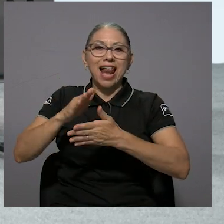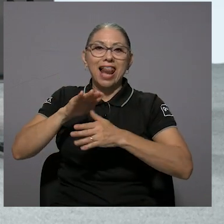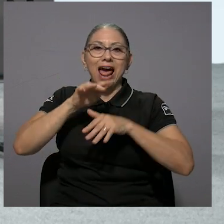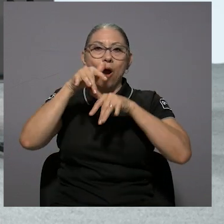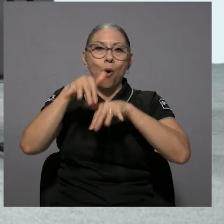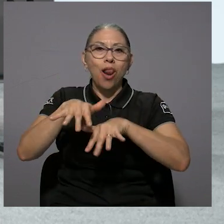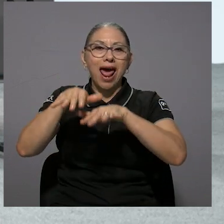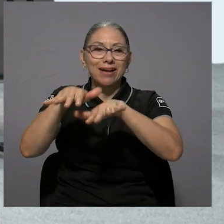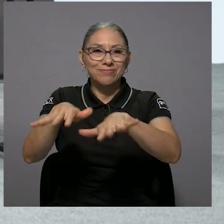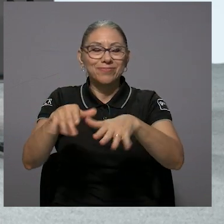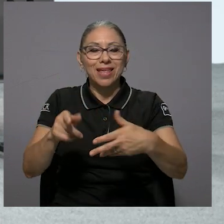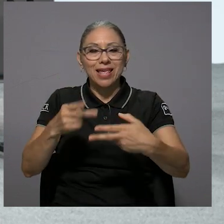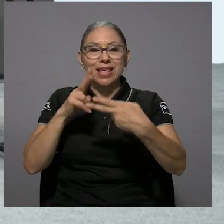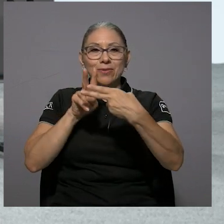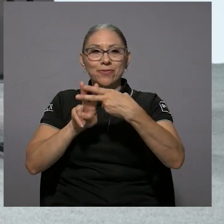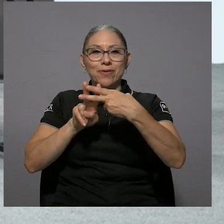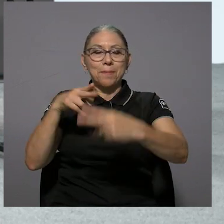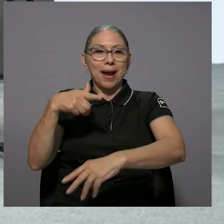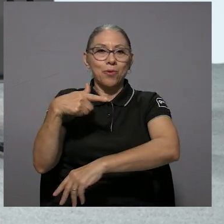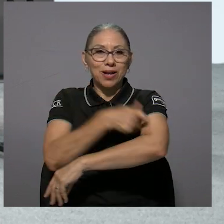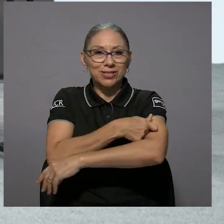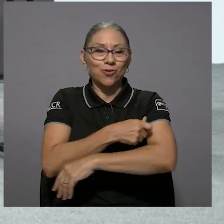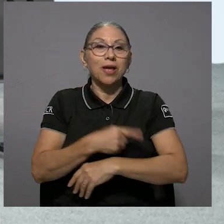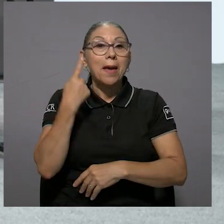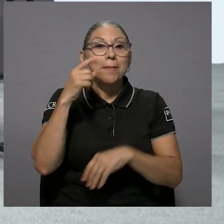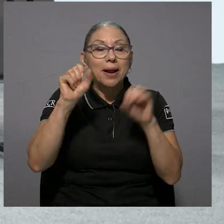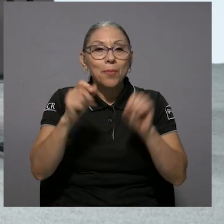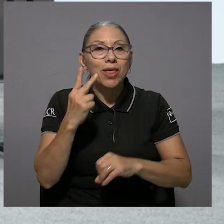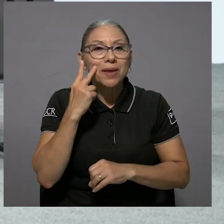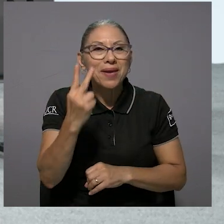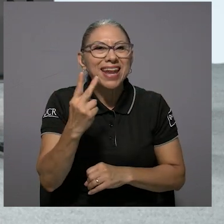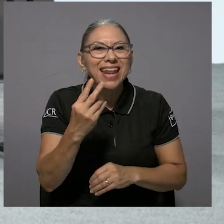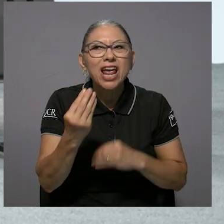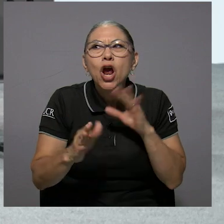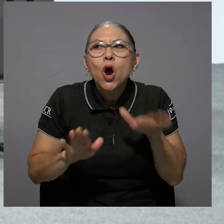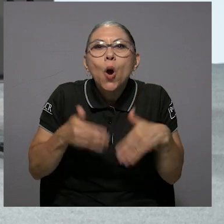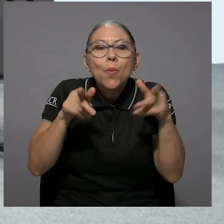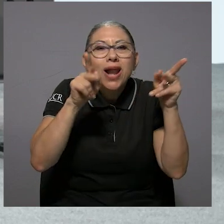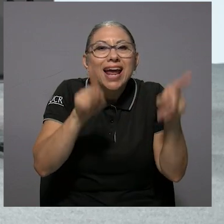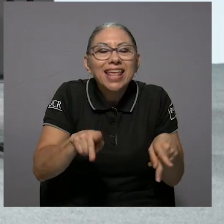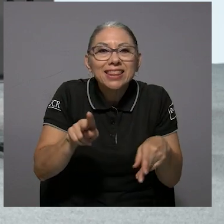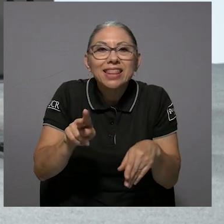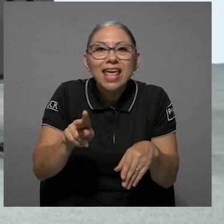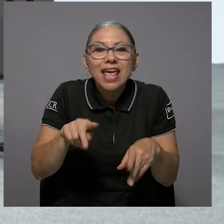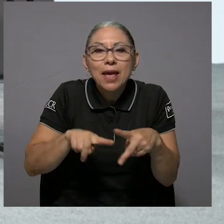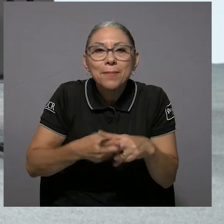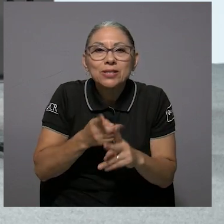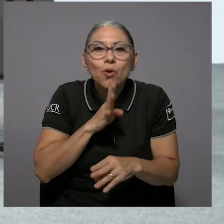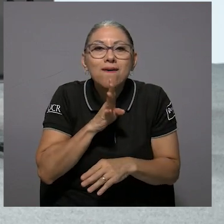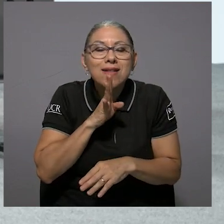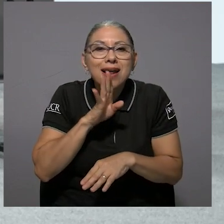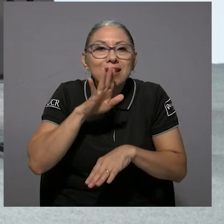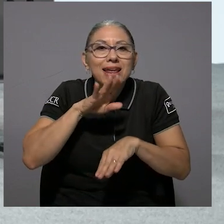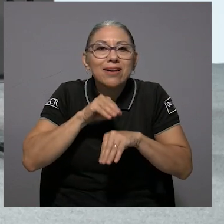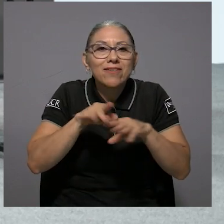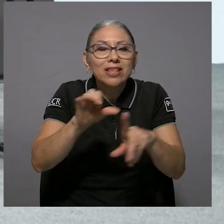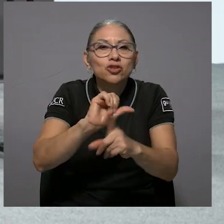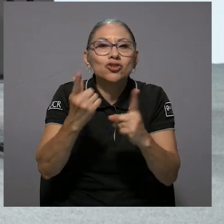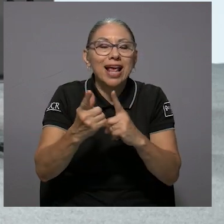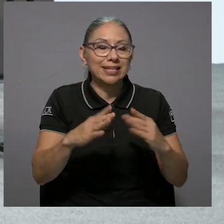con vacunación para poder ver cómo la gente empezó a hablar en redes sociales sobre este tema. En el caso de Quédate en